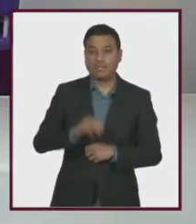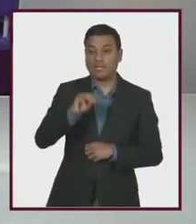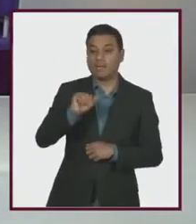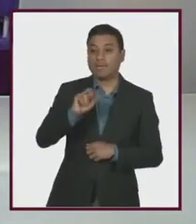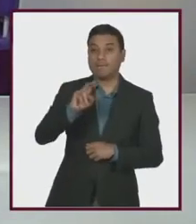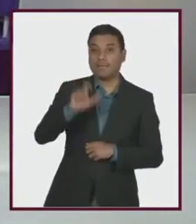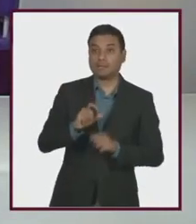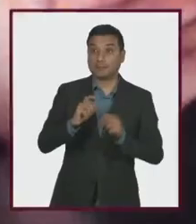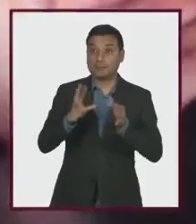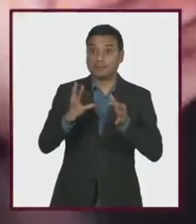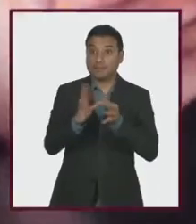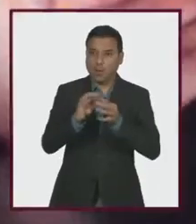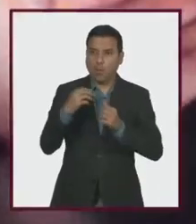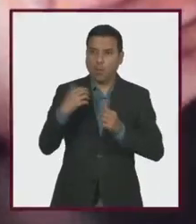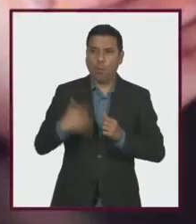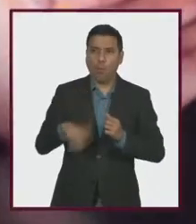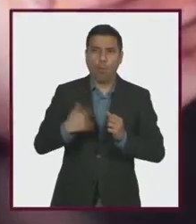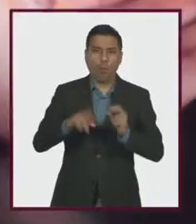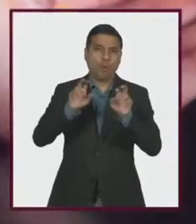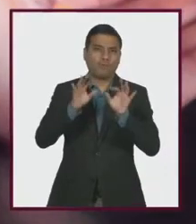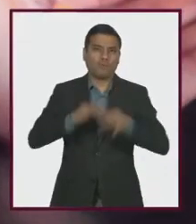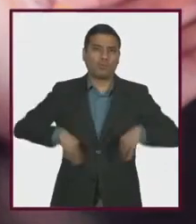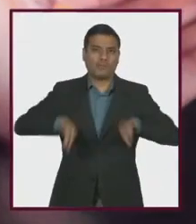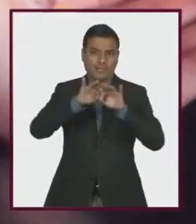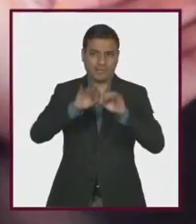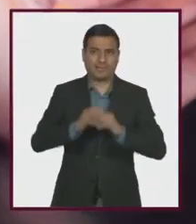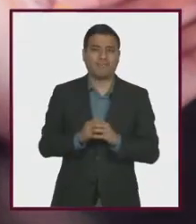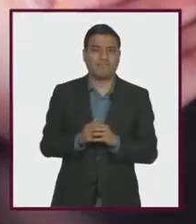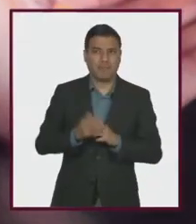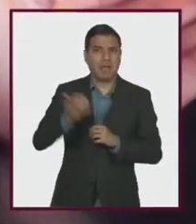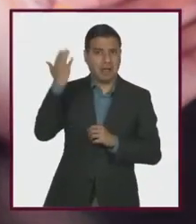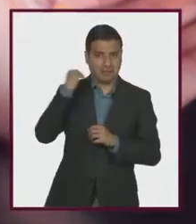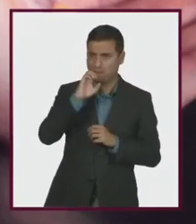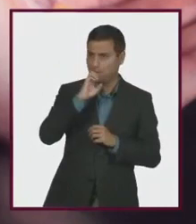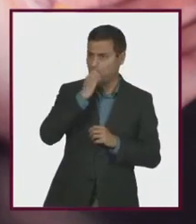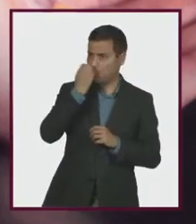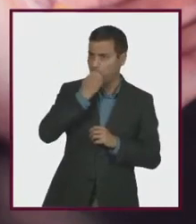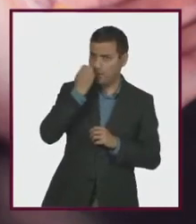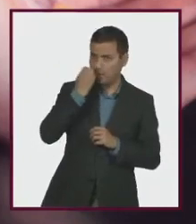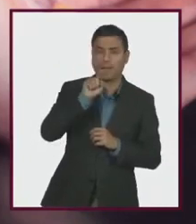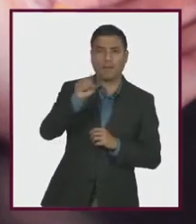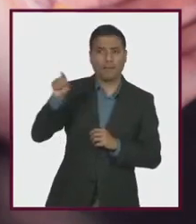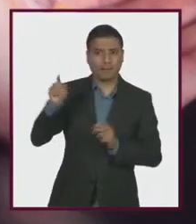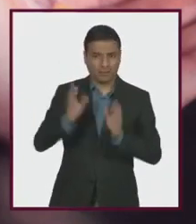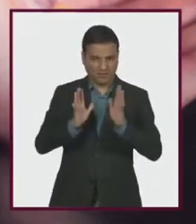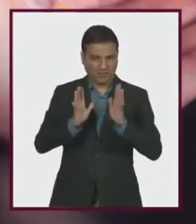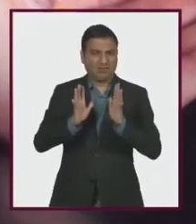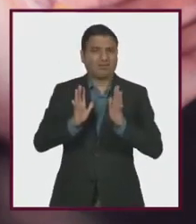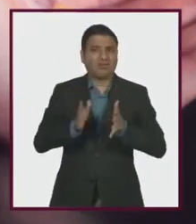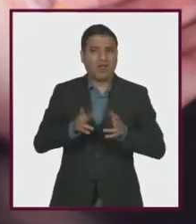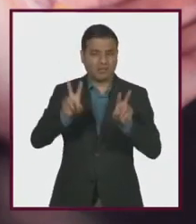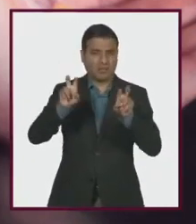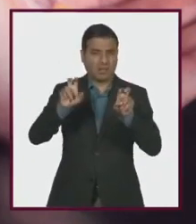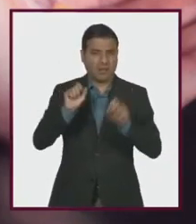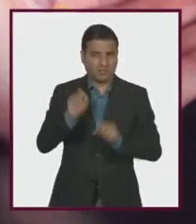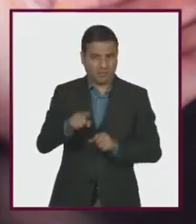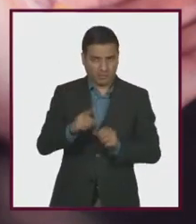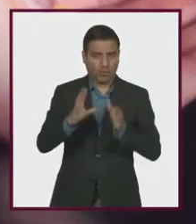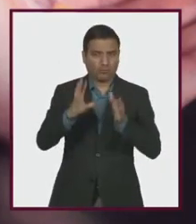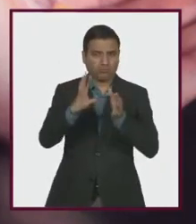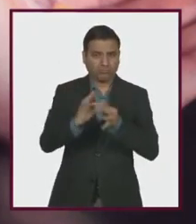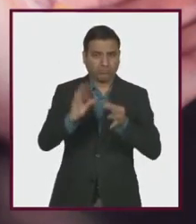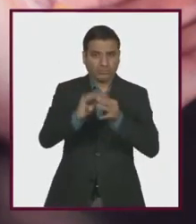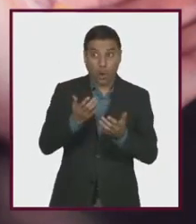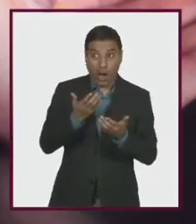súper relevante información. Ya se estaba trabajando en algunas escuelas en diferentes disciplinas de forma permanente, y con esta focalización